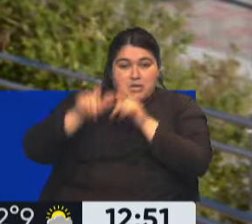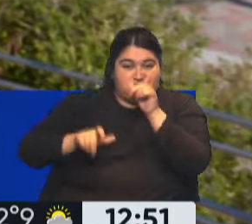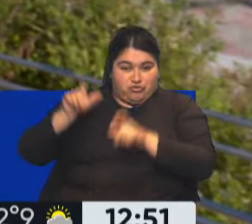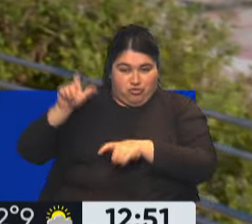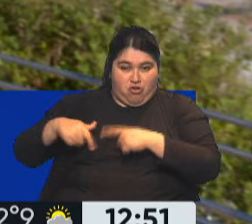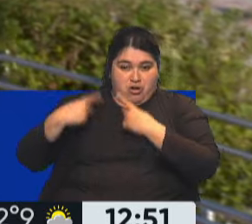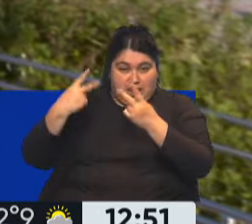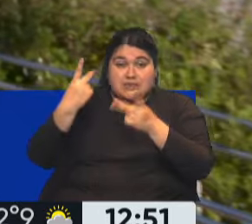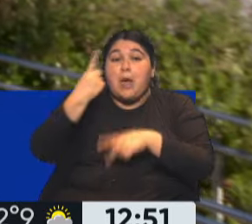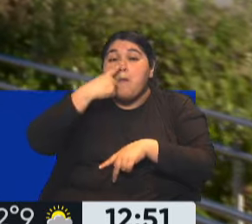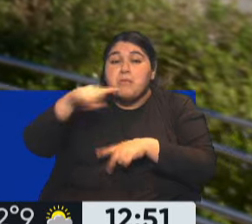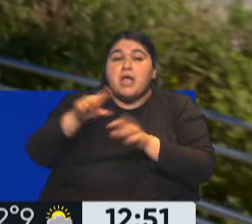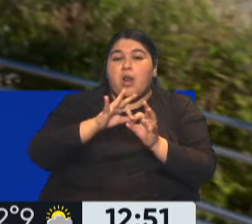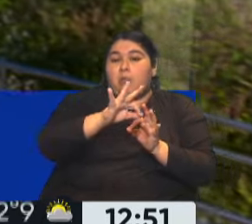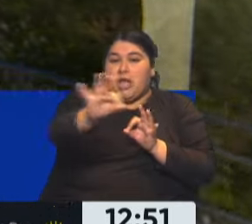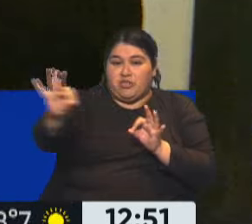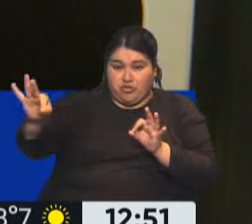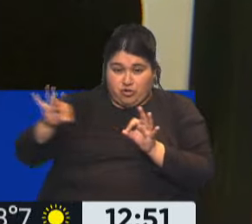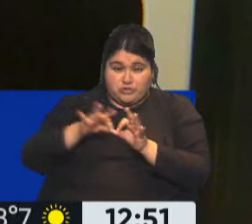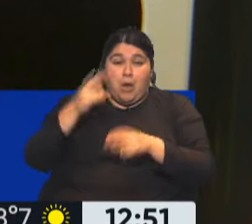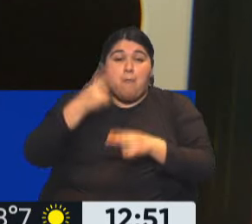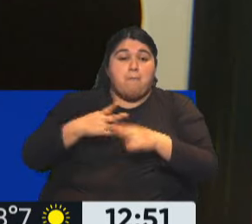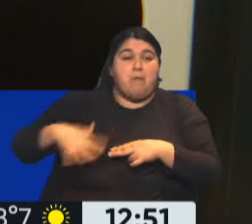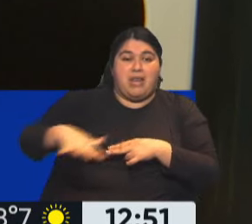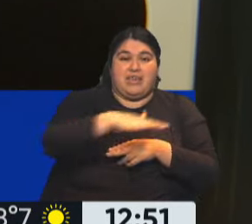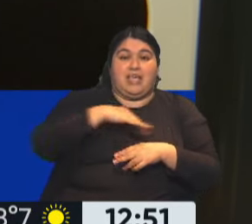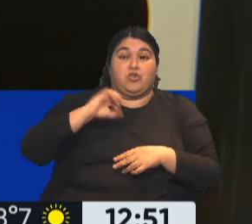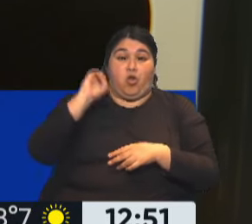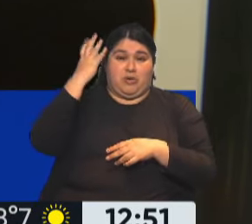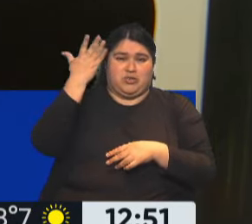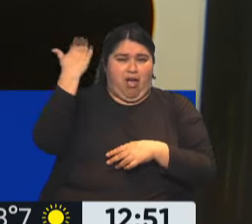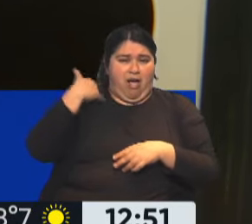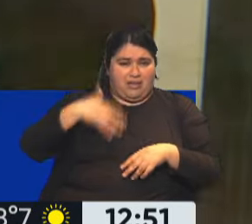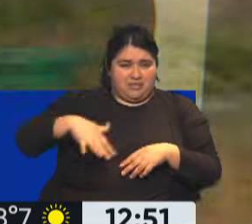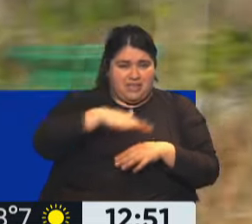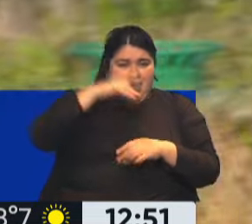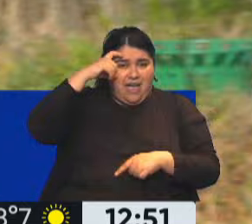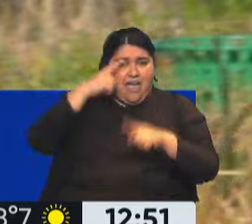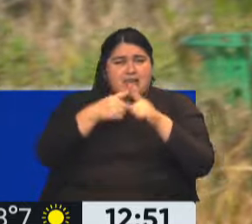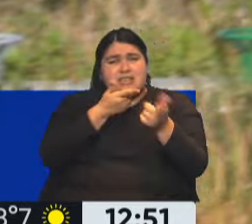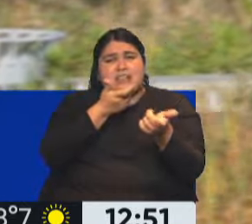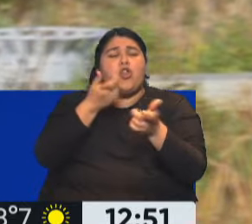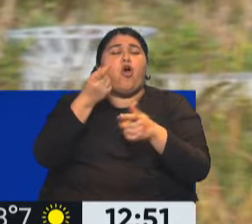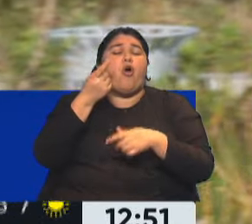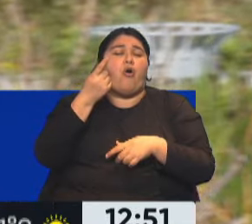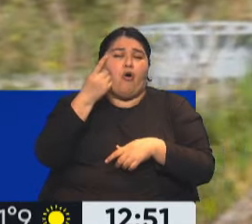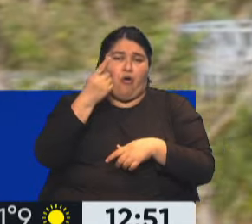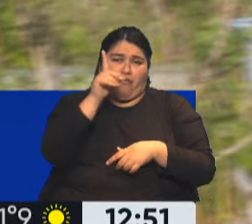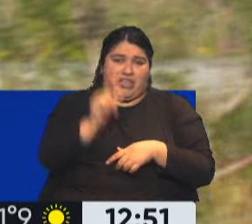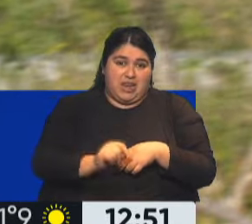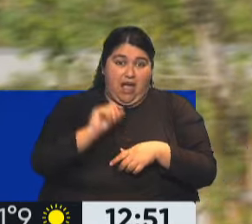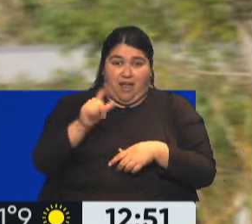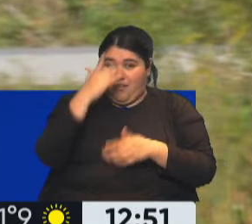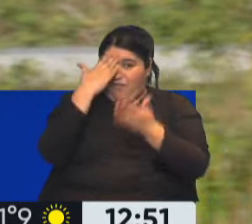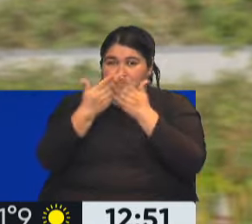1.000 metros aquí en el Parque de la Innovación, lo que era el predio del ex Tiro Federal frente a River. El objetivo que en